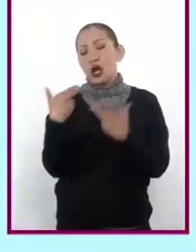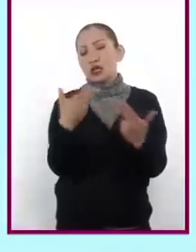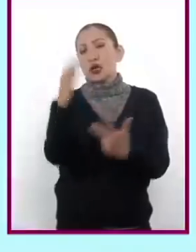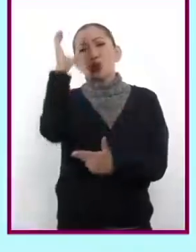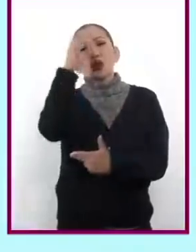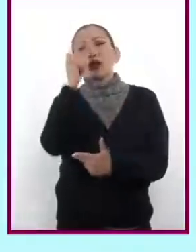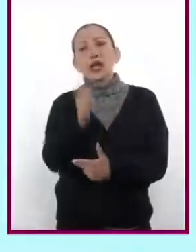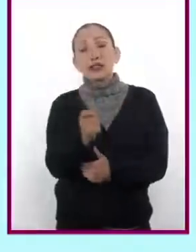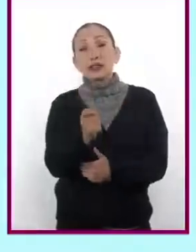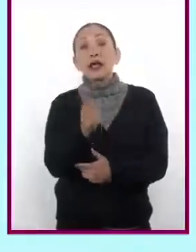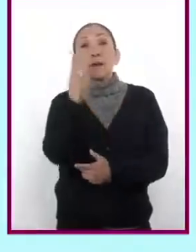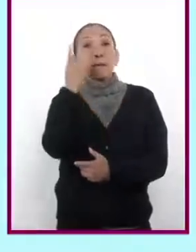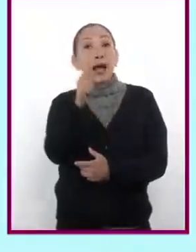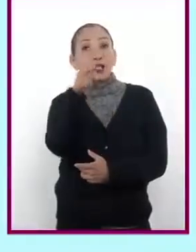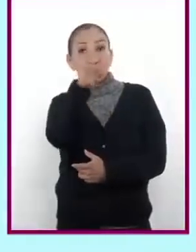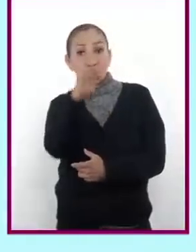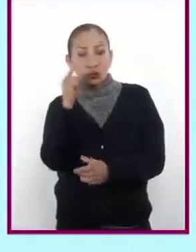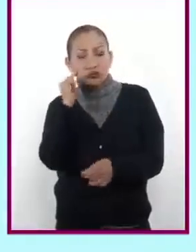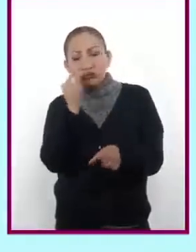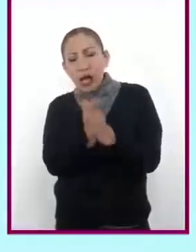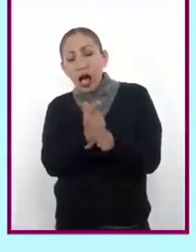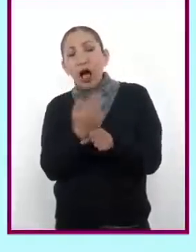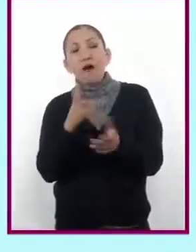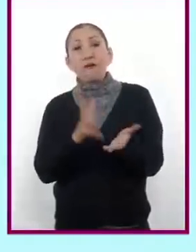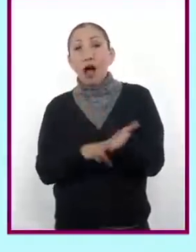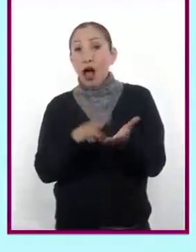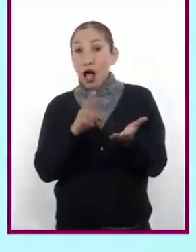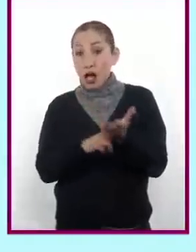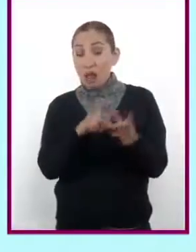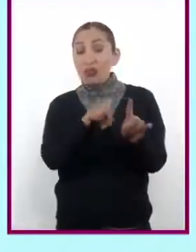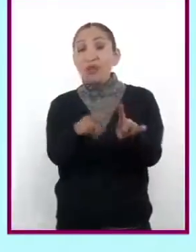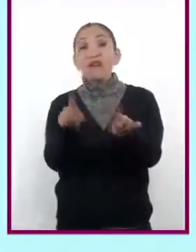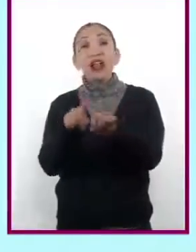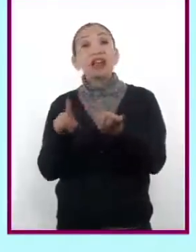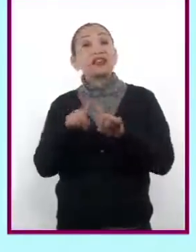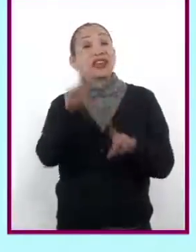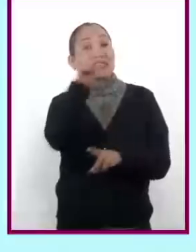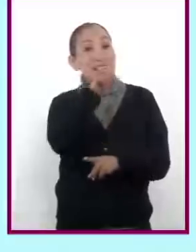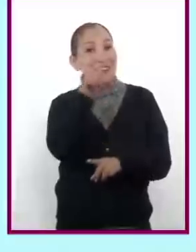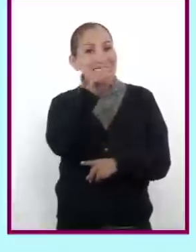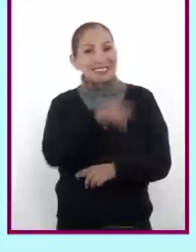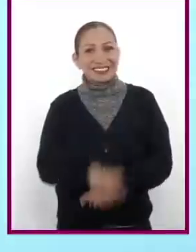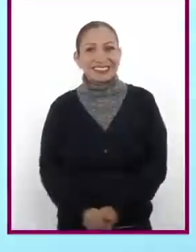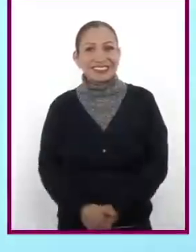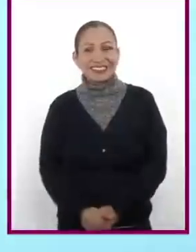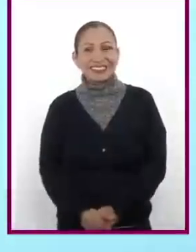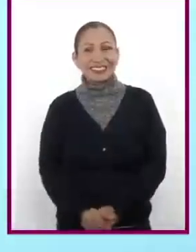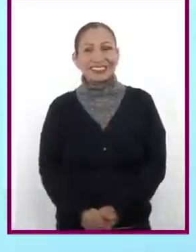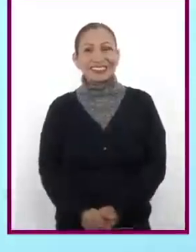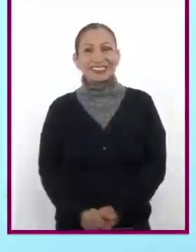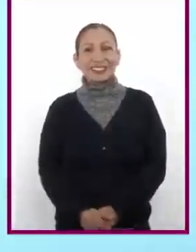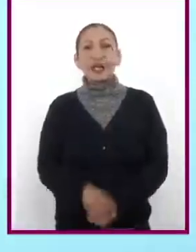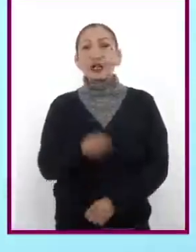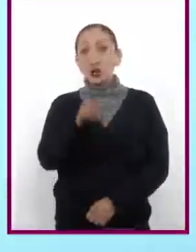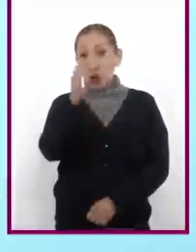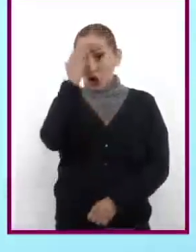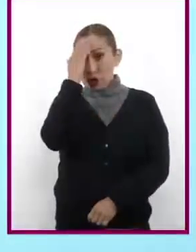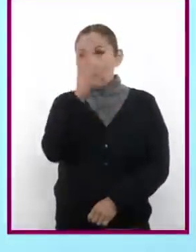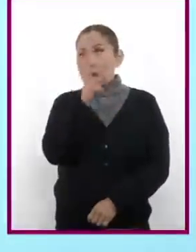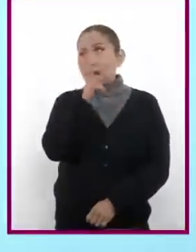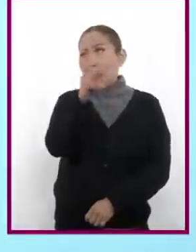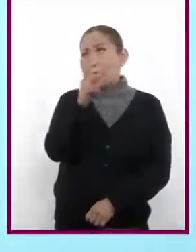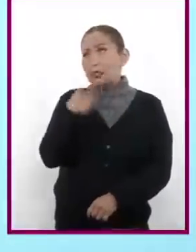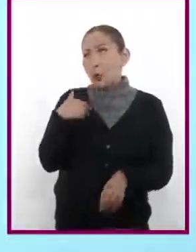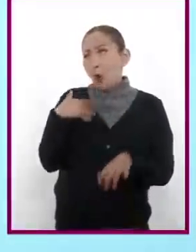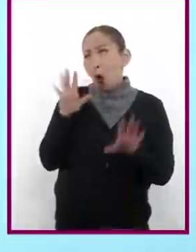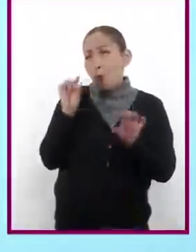cultural, a fin de que identifiquen y valoren la multiplicidad de las lenguas. ¿Conocen palabras